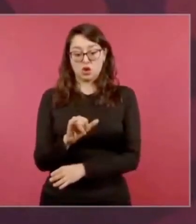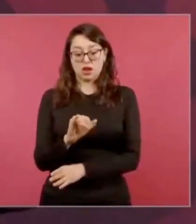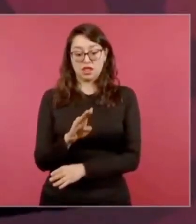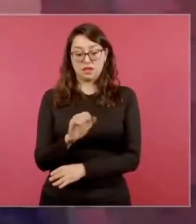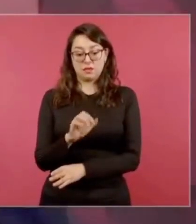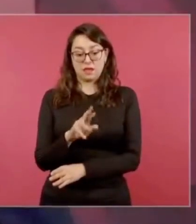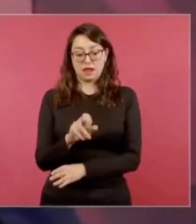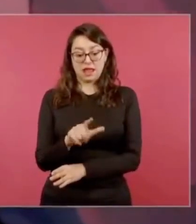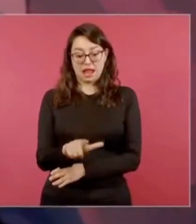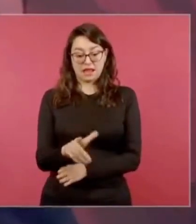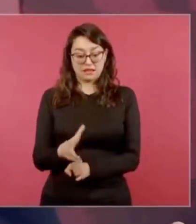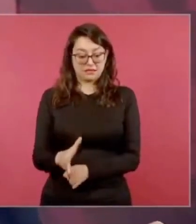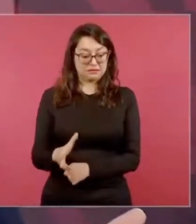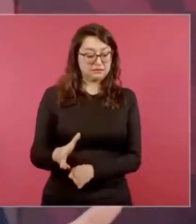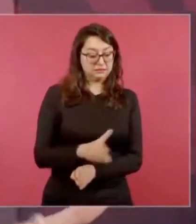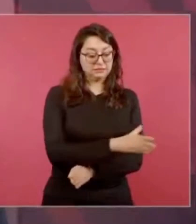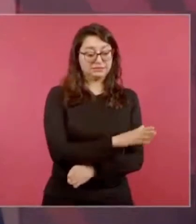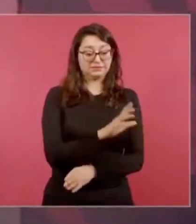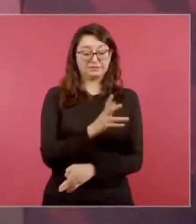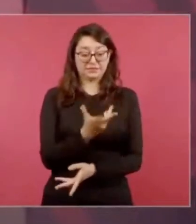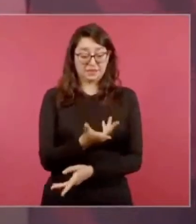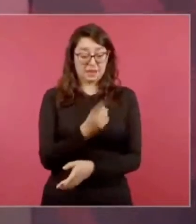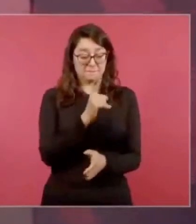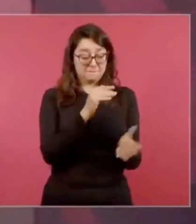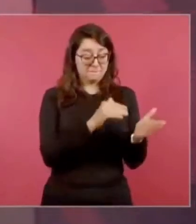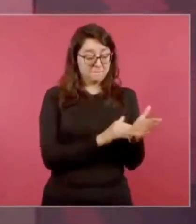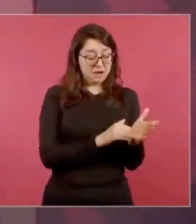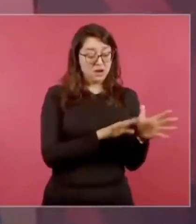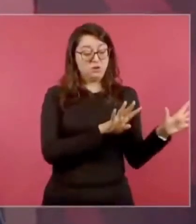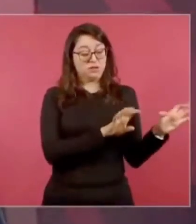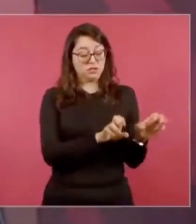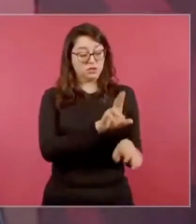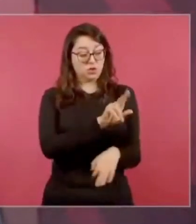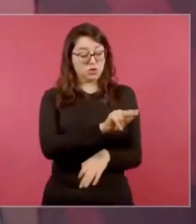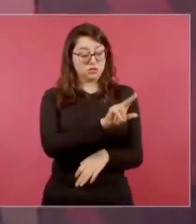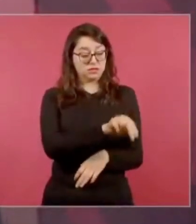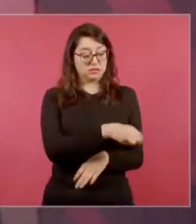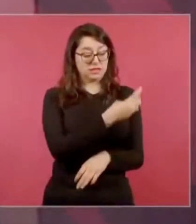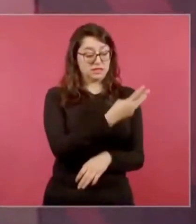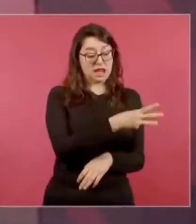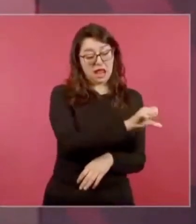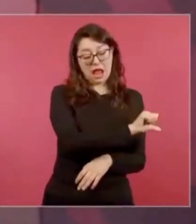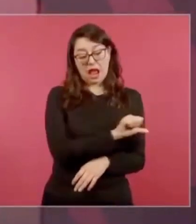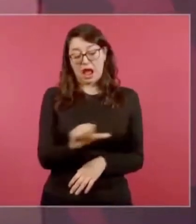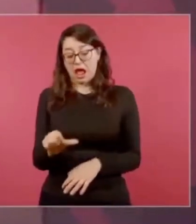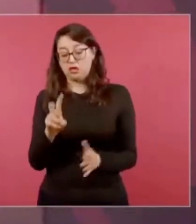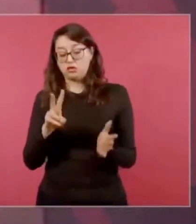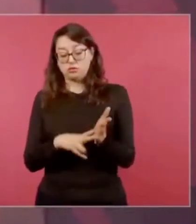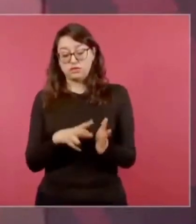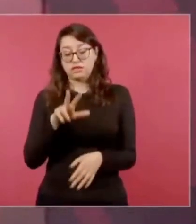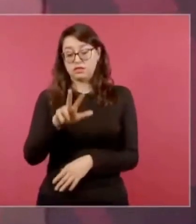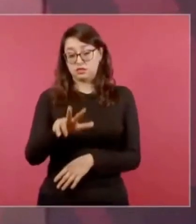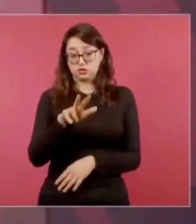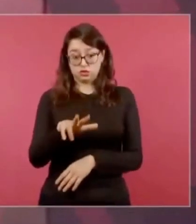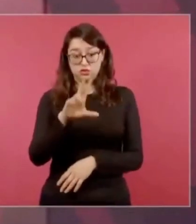36 años, de 1983 al 2018,